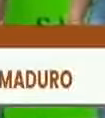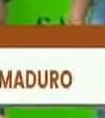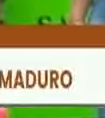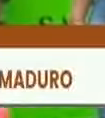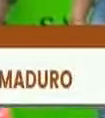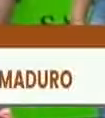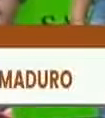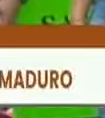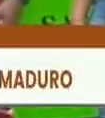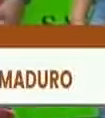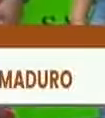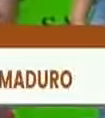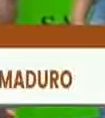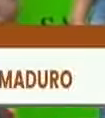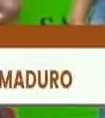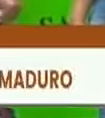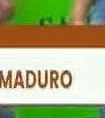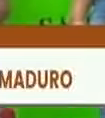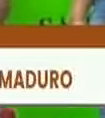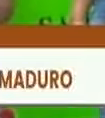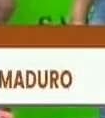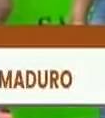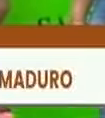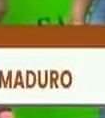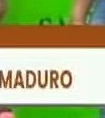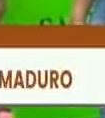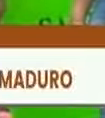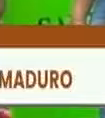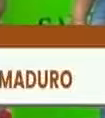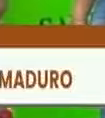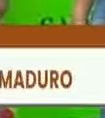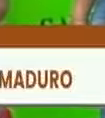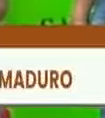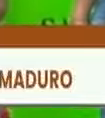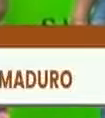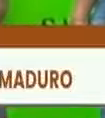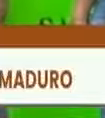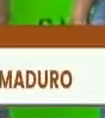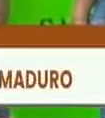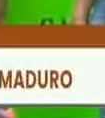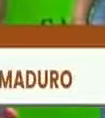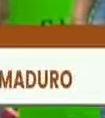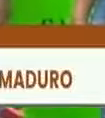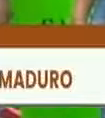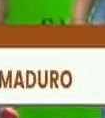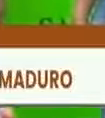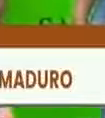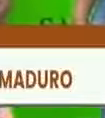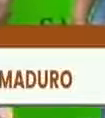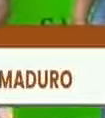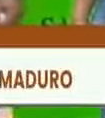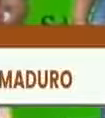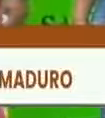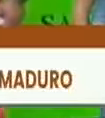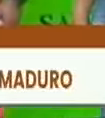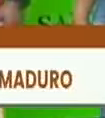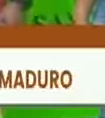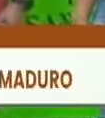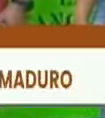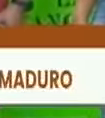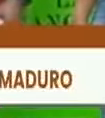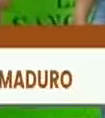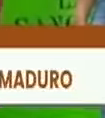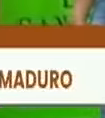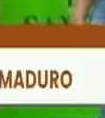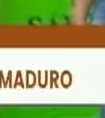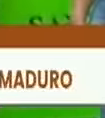Esta revolución vino a reivindicar la gratitud, la defensa de los derechos colectivos de este pueblo. Y